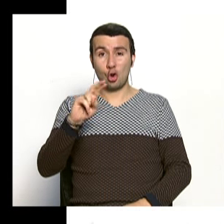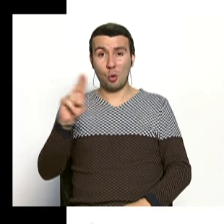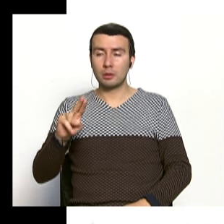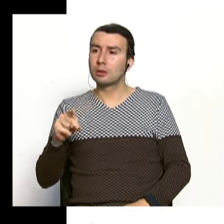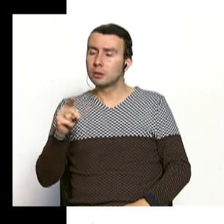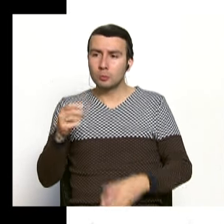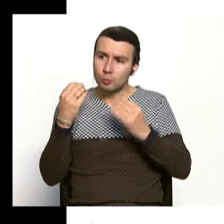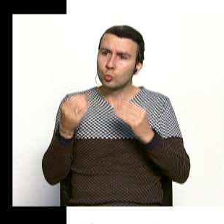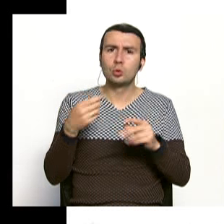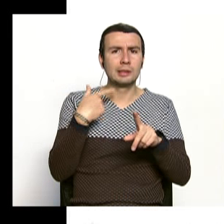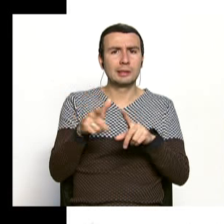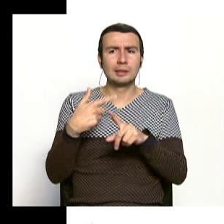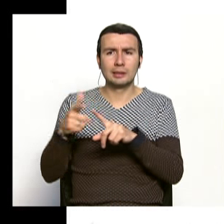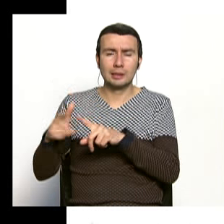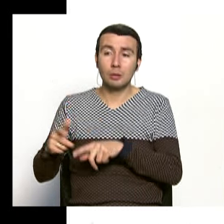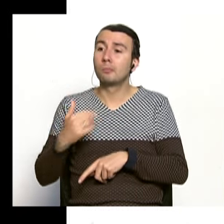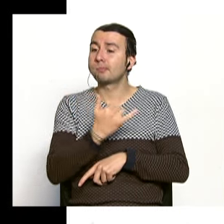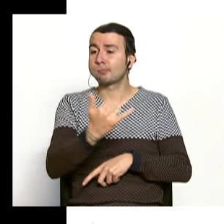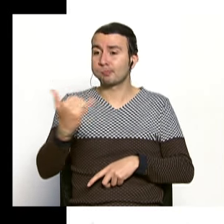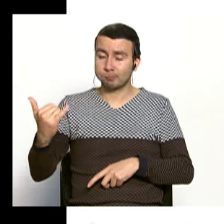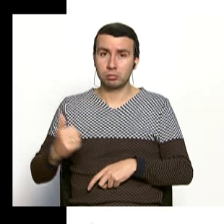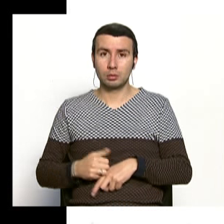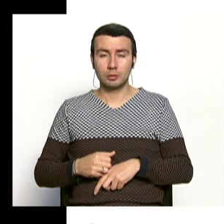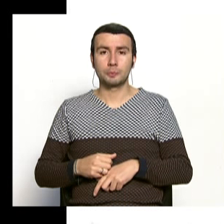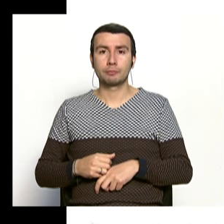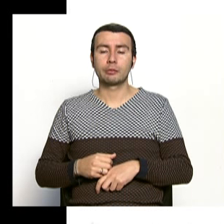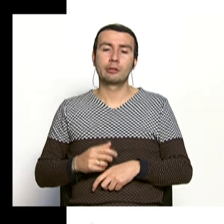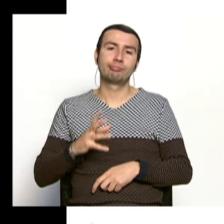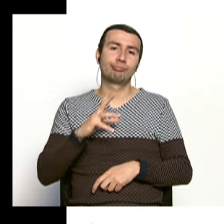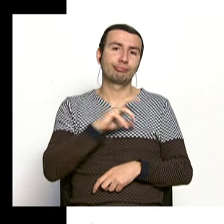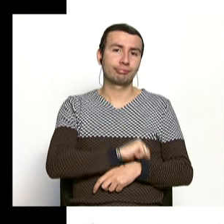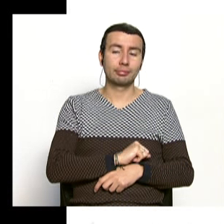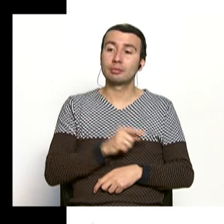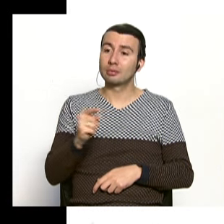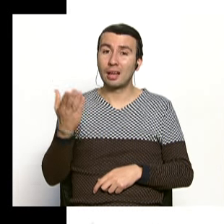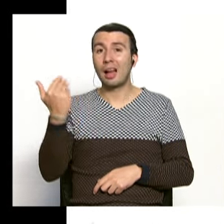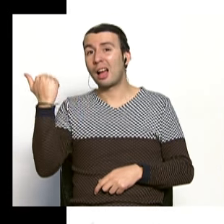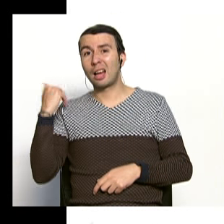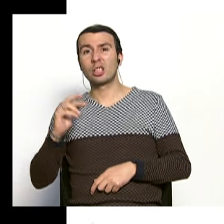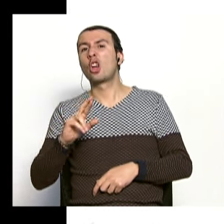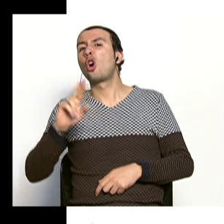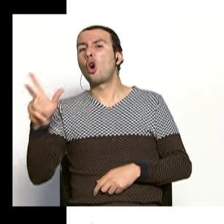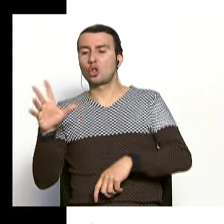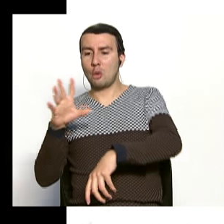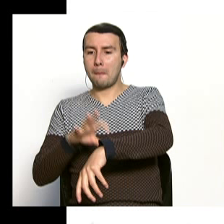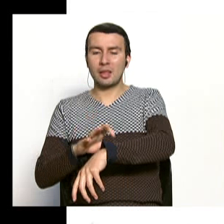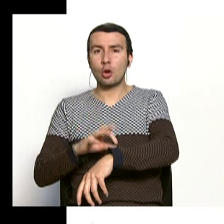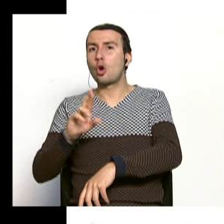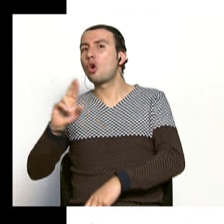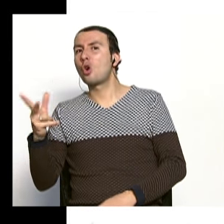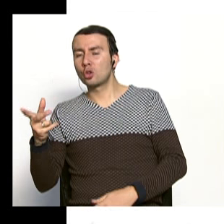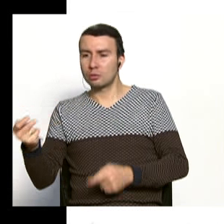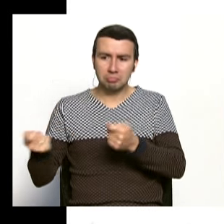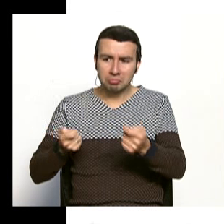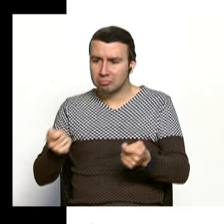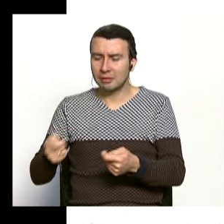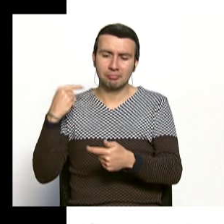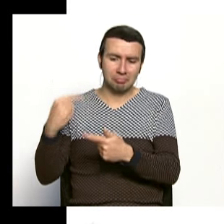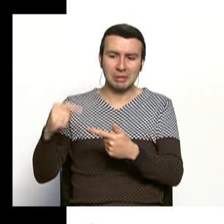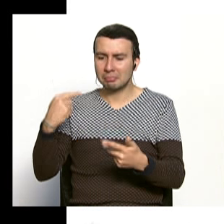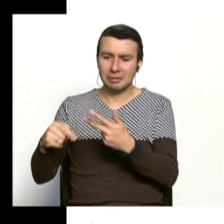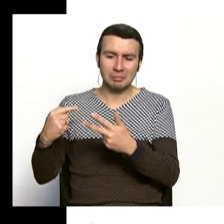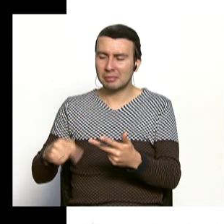como esas vemos un montón de pacientes que desafortunadamente ya en otros Ah sitios en otros ambientes en